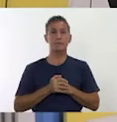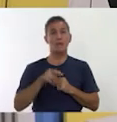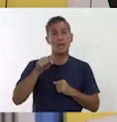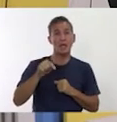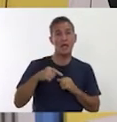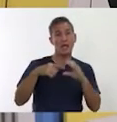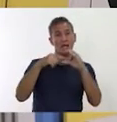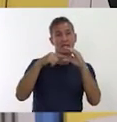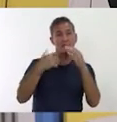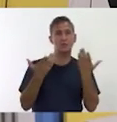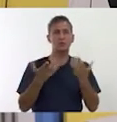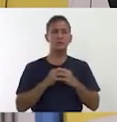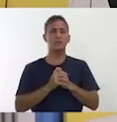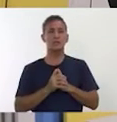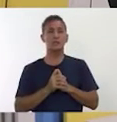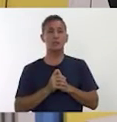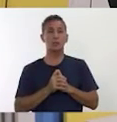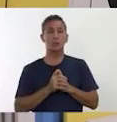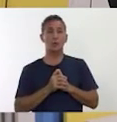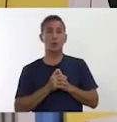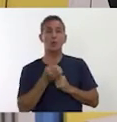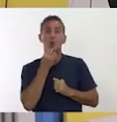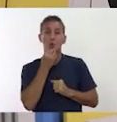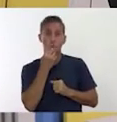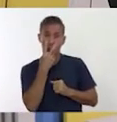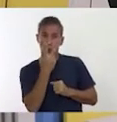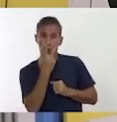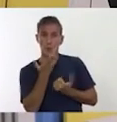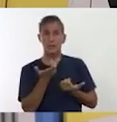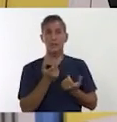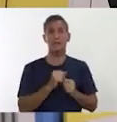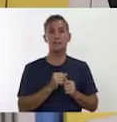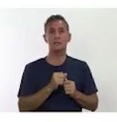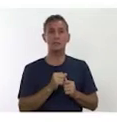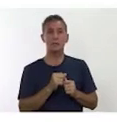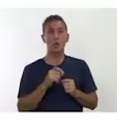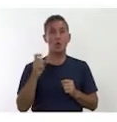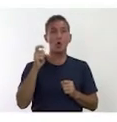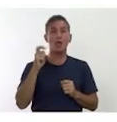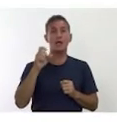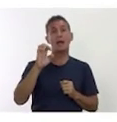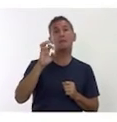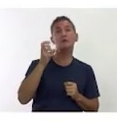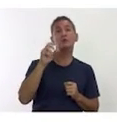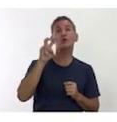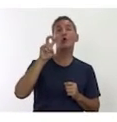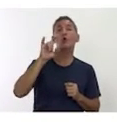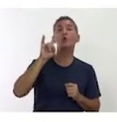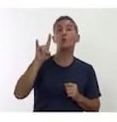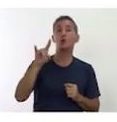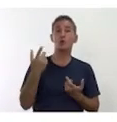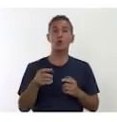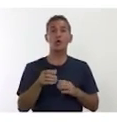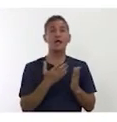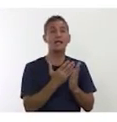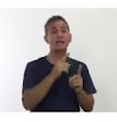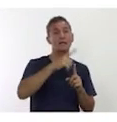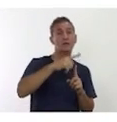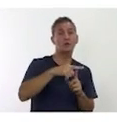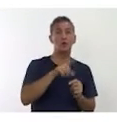Este contenido lo podemos encontrar en el capítulo 9 del libro de